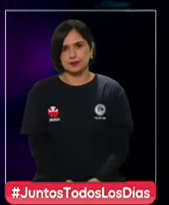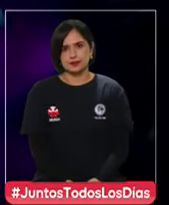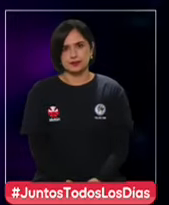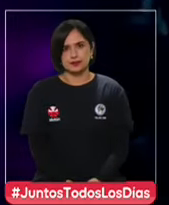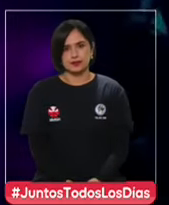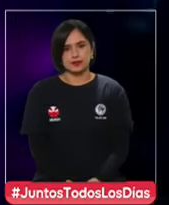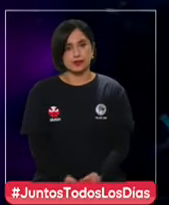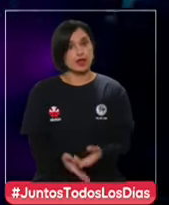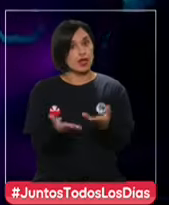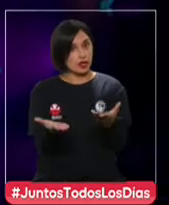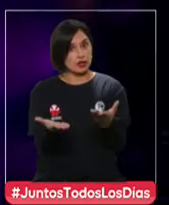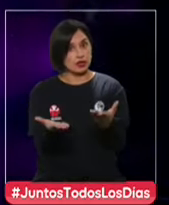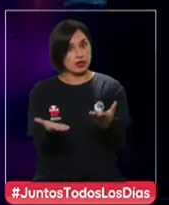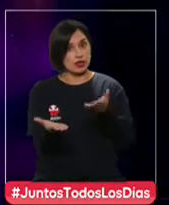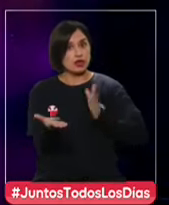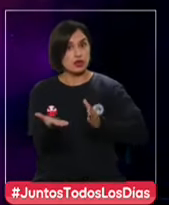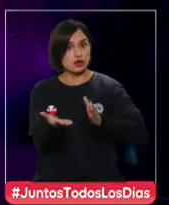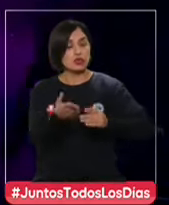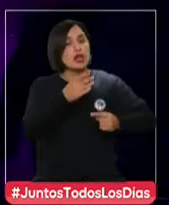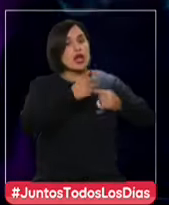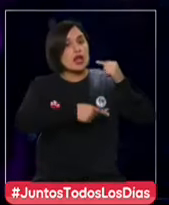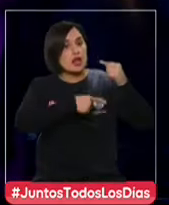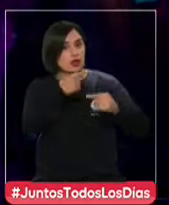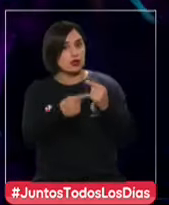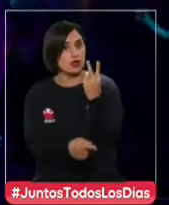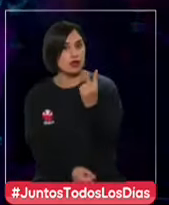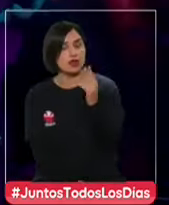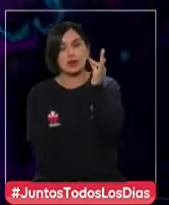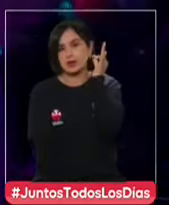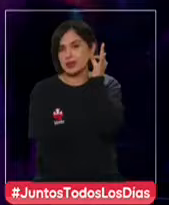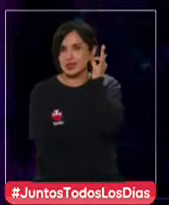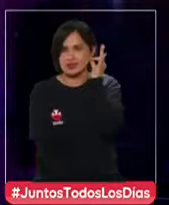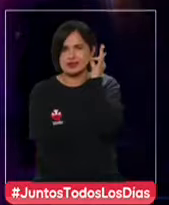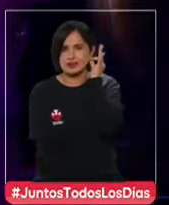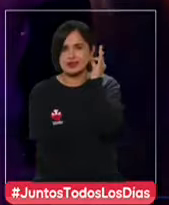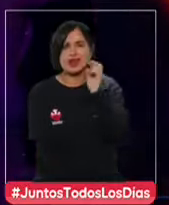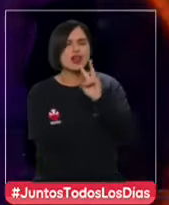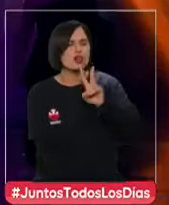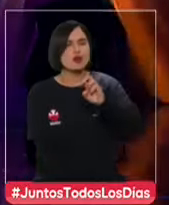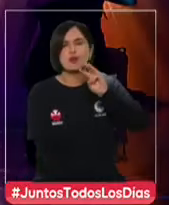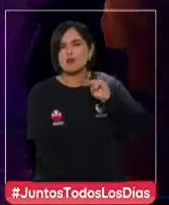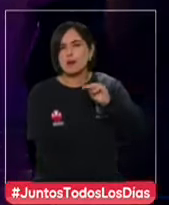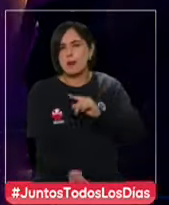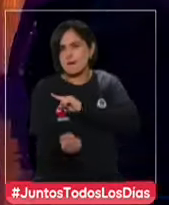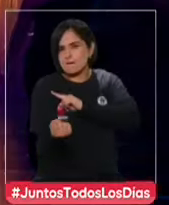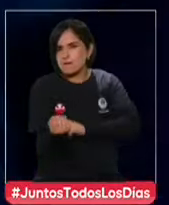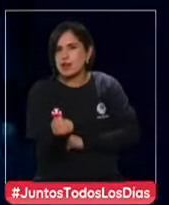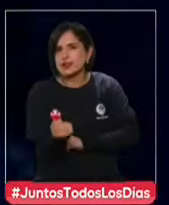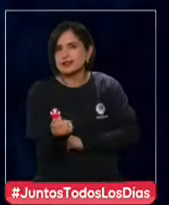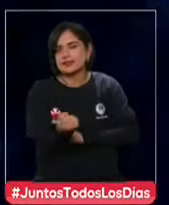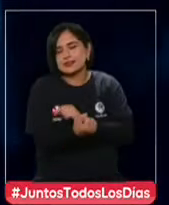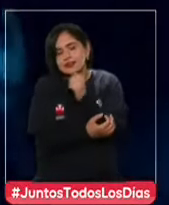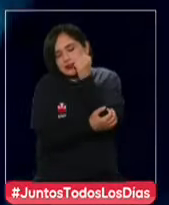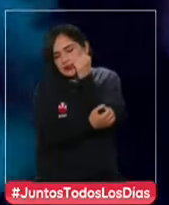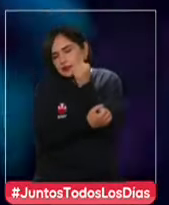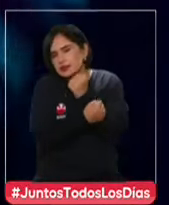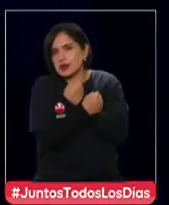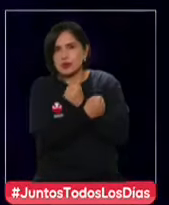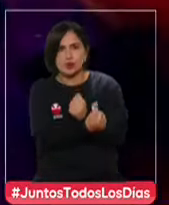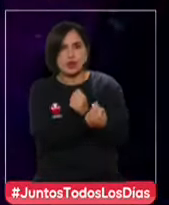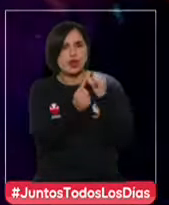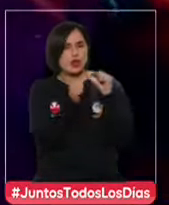Esta fue y sigue siendo la historia de dos mujeres, de dos madres fuertes y amorosas, que en